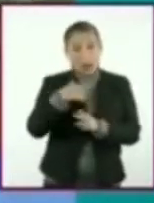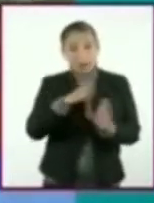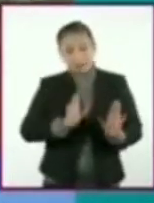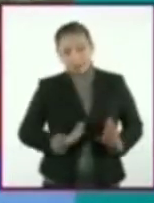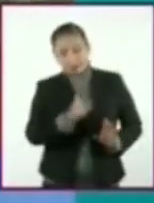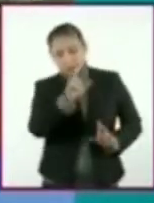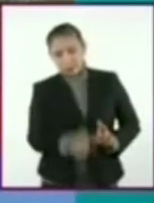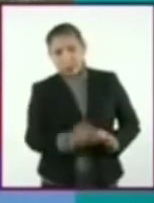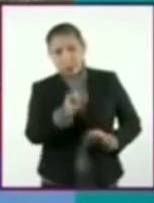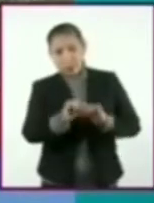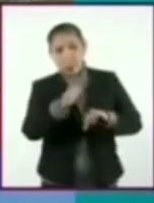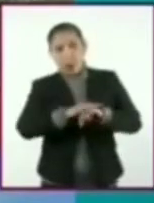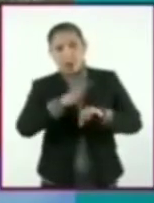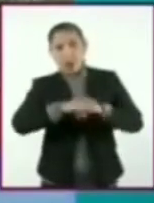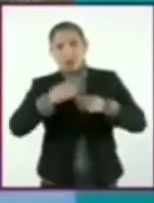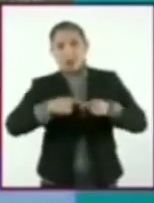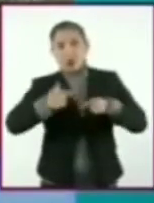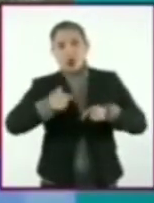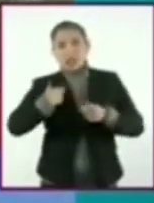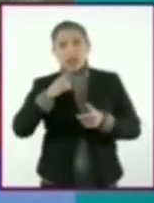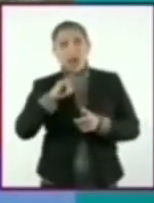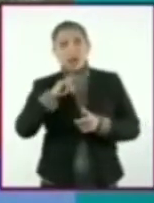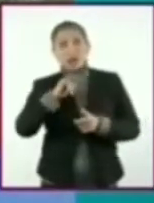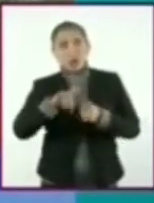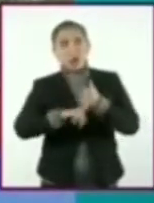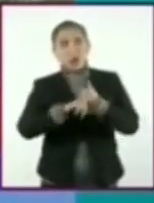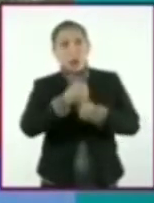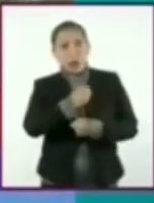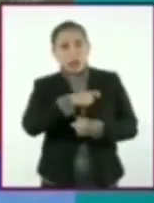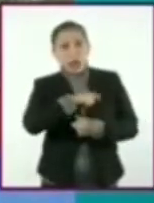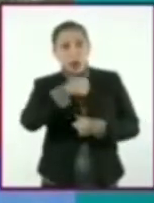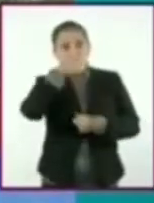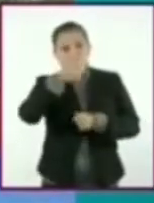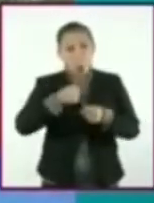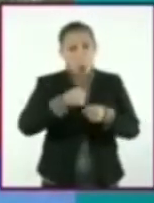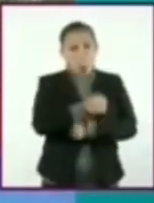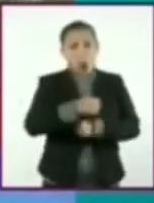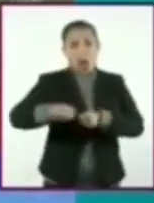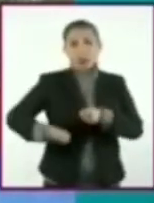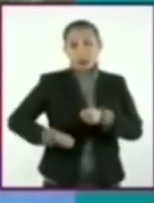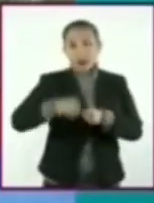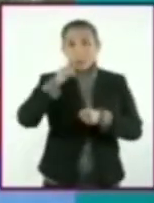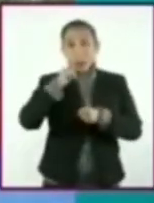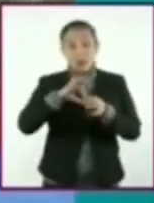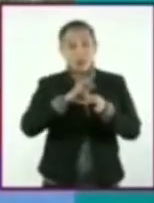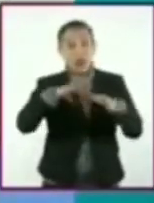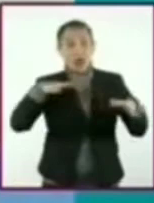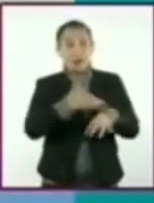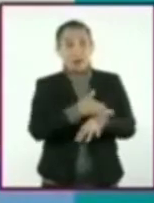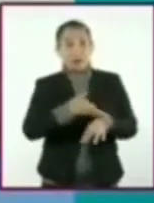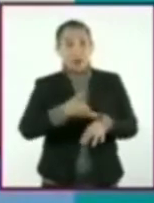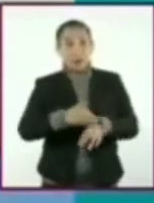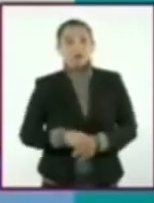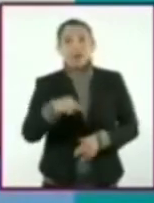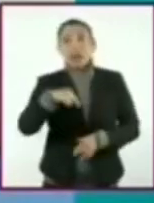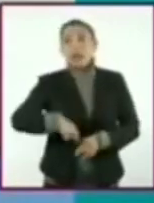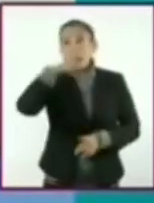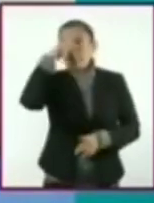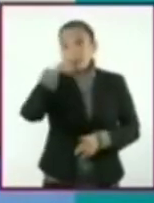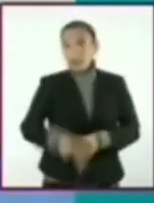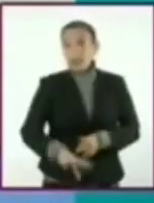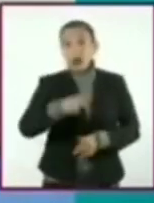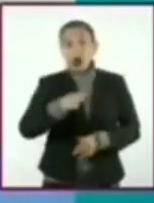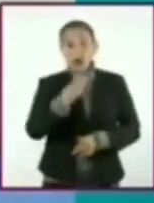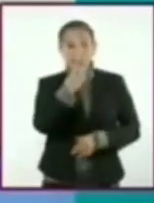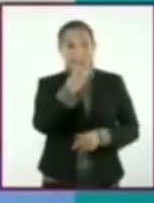conducta adictiva va en aumento, lo que conlleva problemas de salud, violencia, accidentes y desintegración familiar. En México, uno